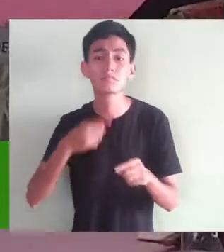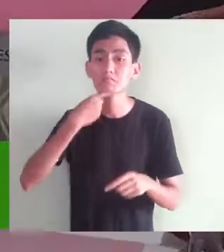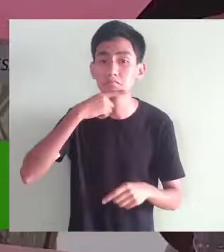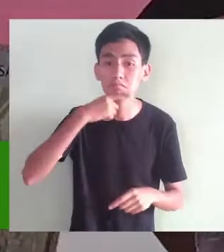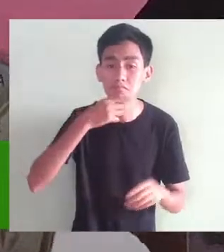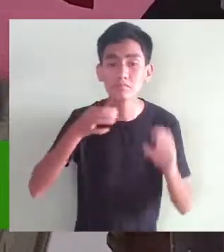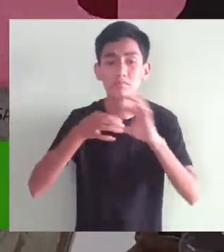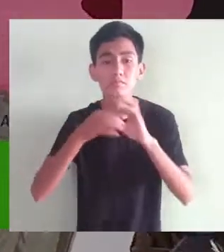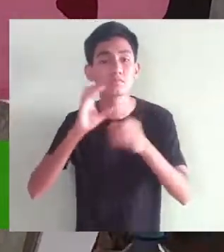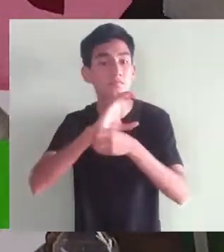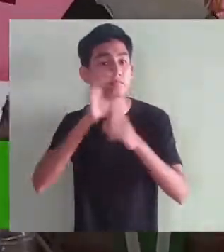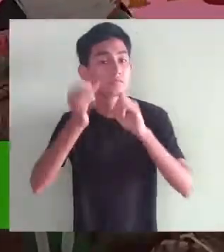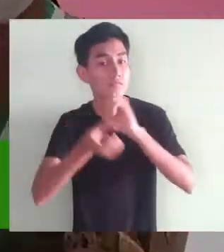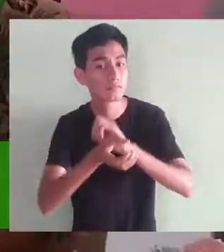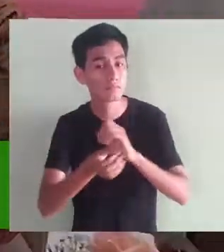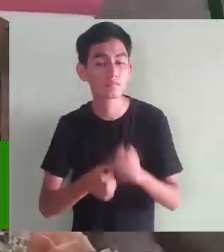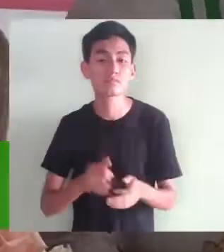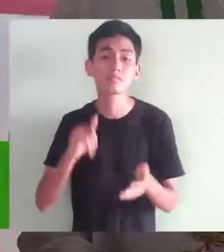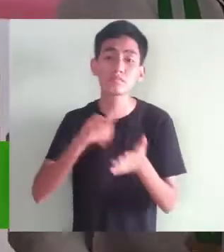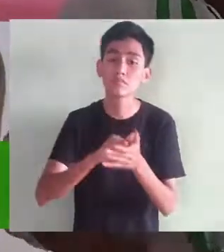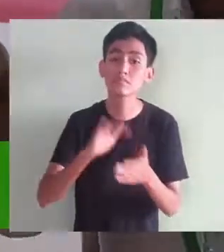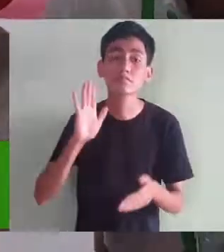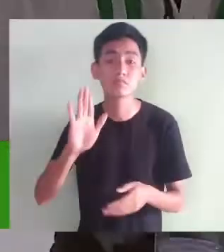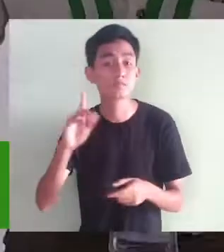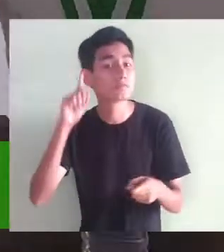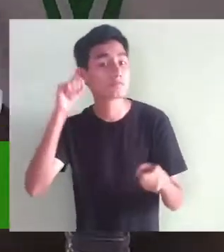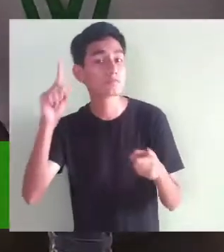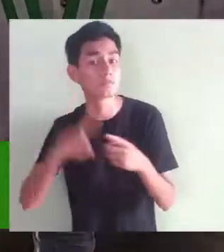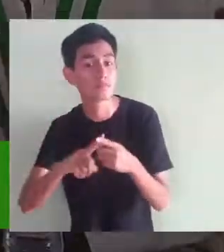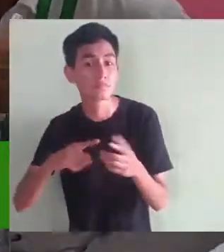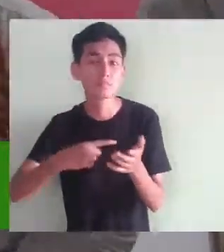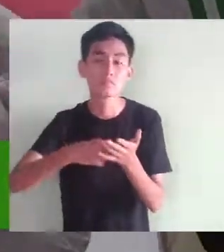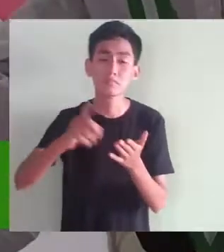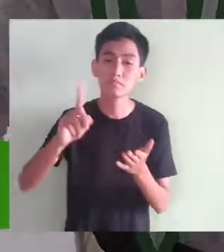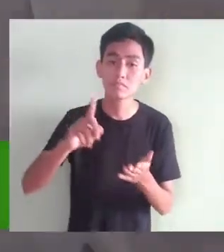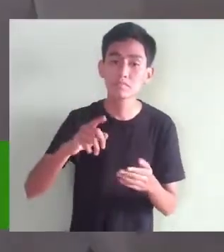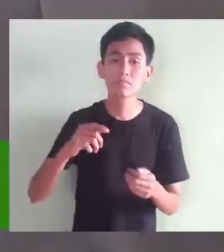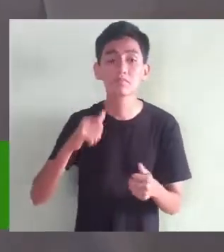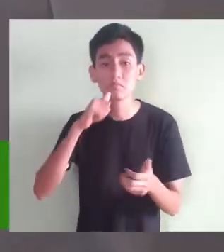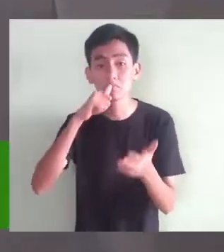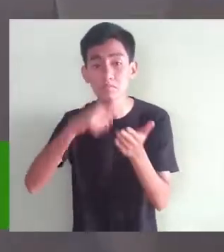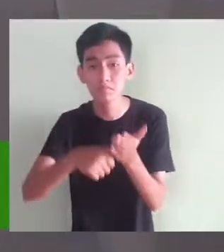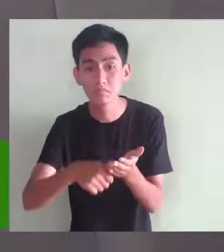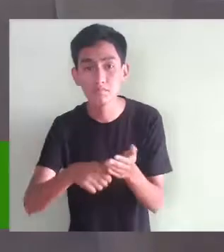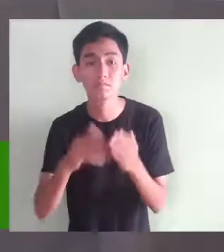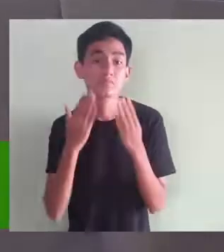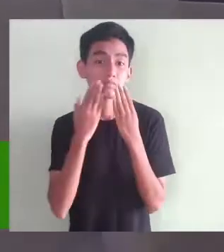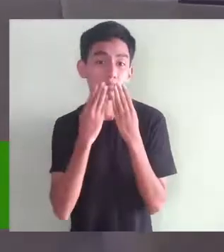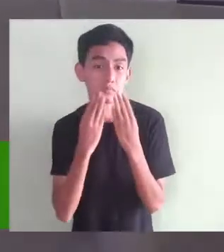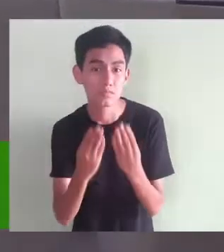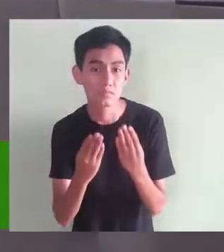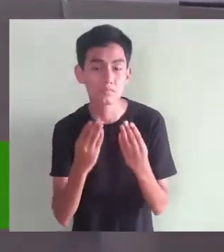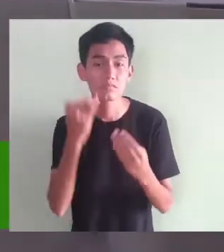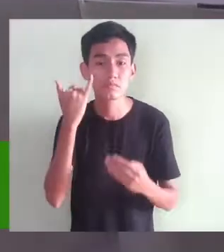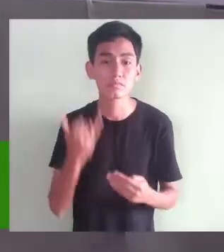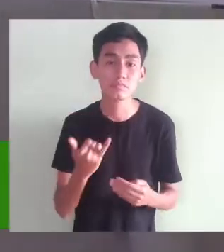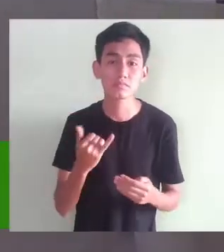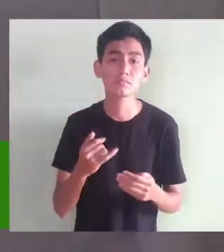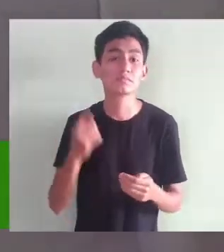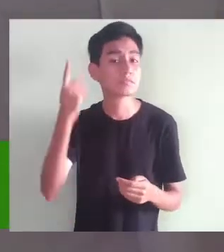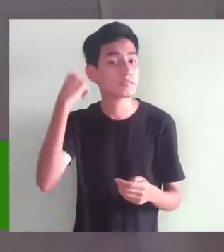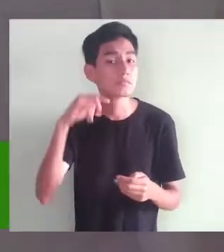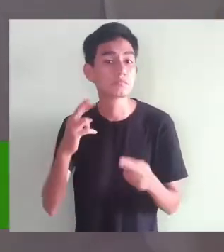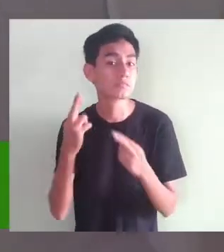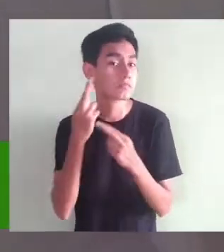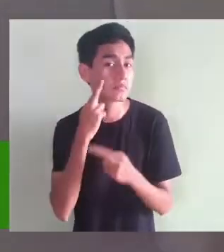quien a través de su hermana Rosmi González Agustín envió un mensaje de agradecimiento y de reivindicación al arte de la